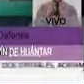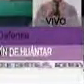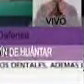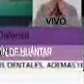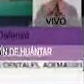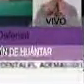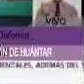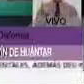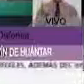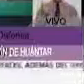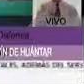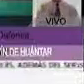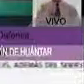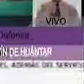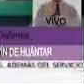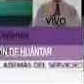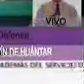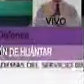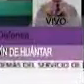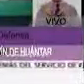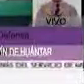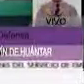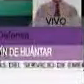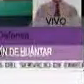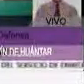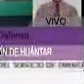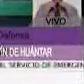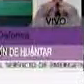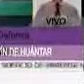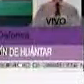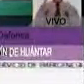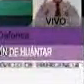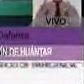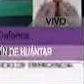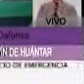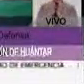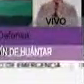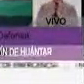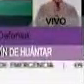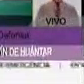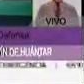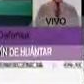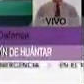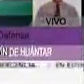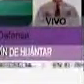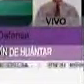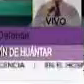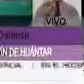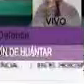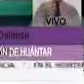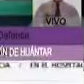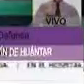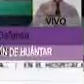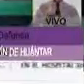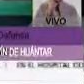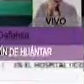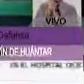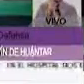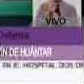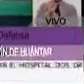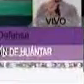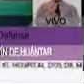público. Es más, esta reunión fue motivo de una